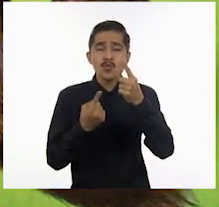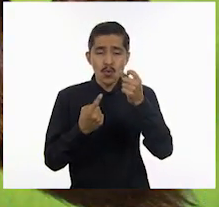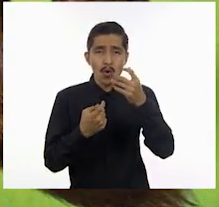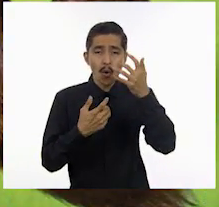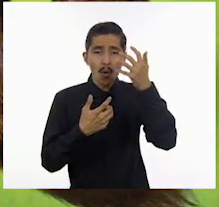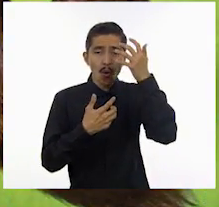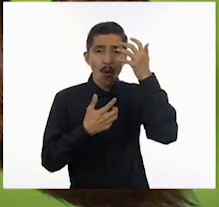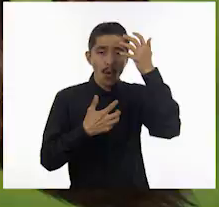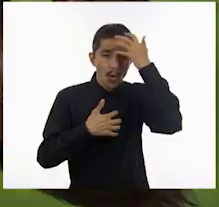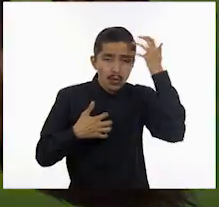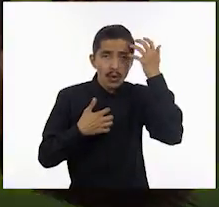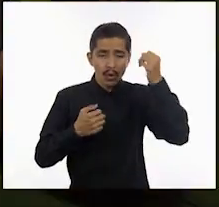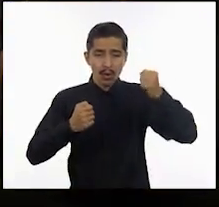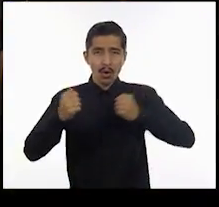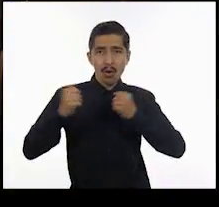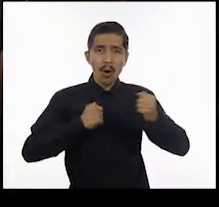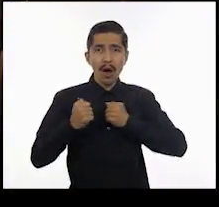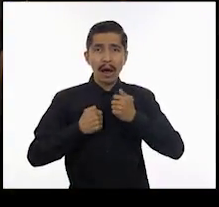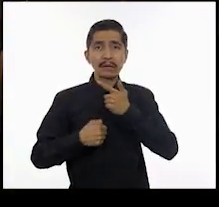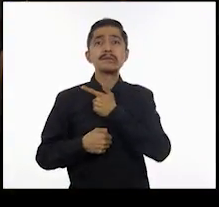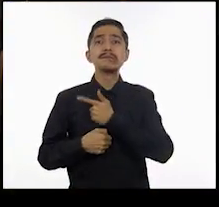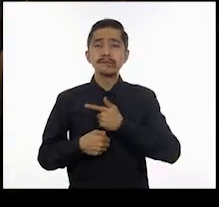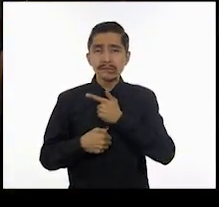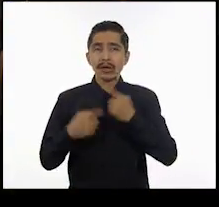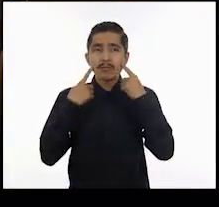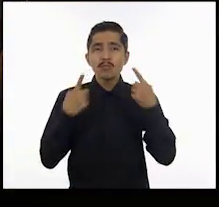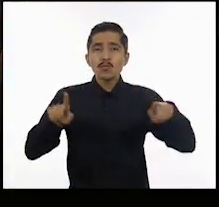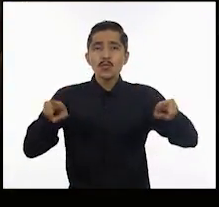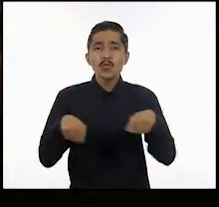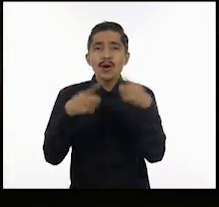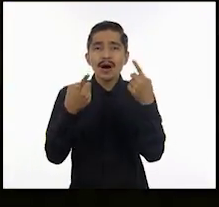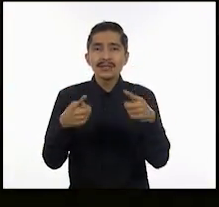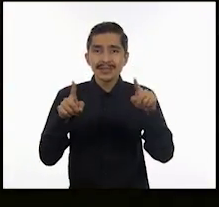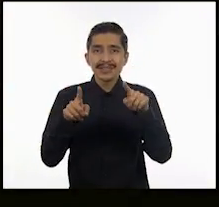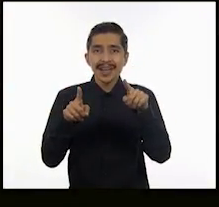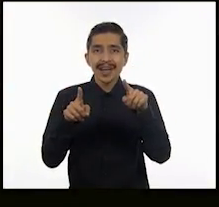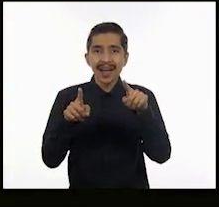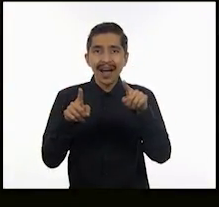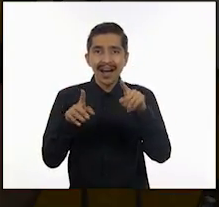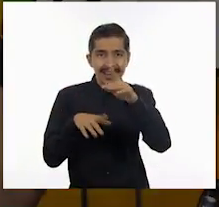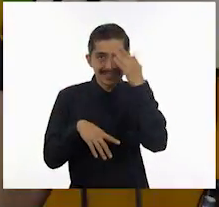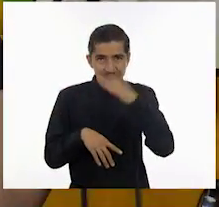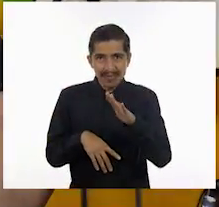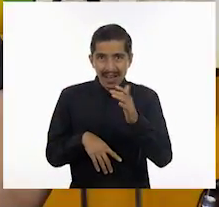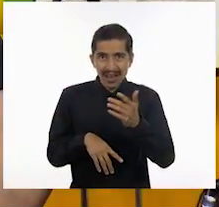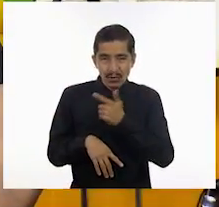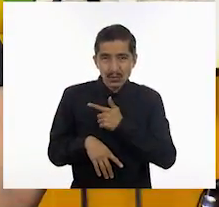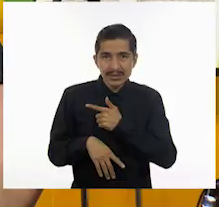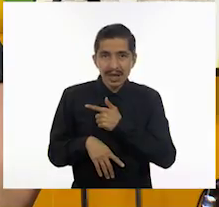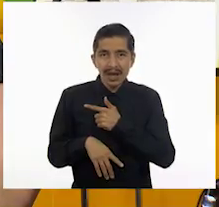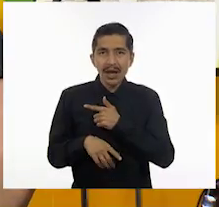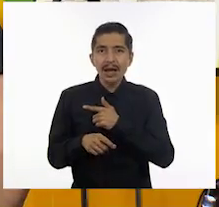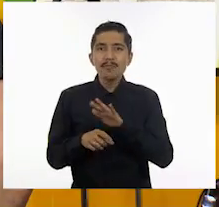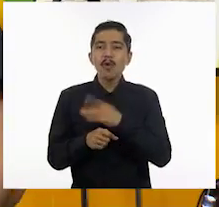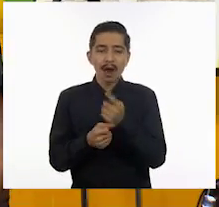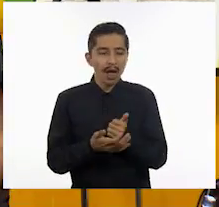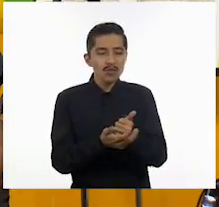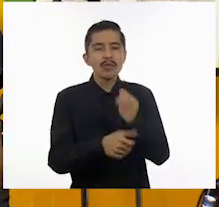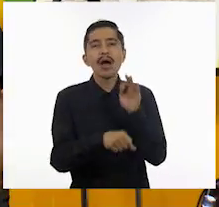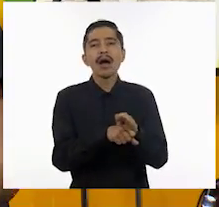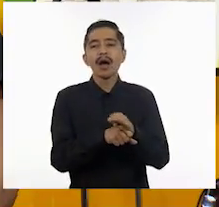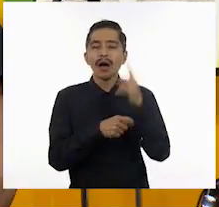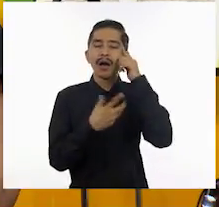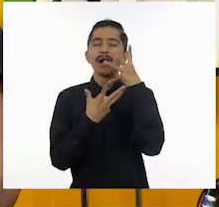monos o los gorilas, les gusta la música de Wolfgang Amadeus Mozart? Esto es porque les ayuda a relajarse. Además,